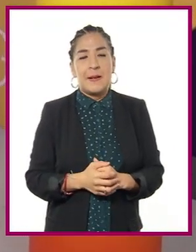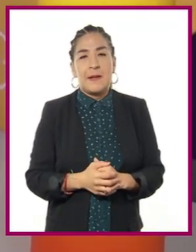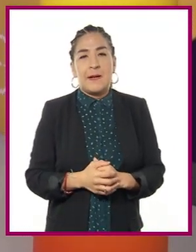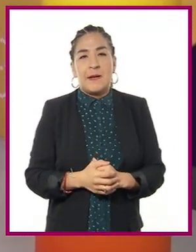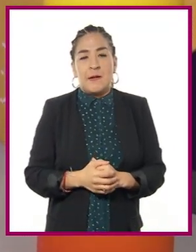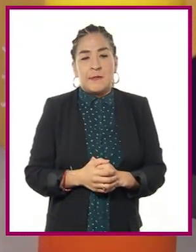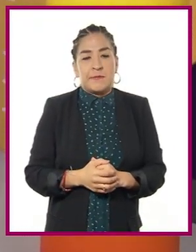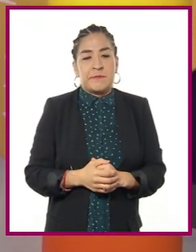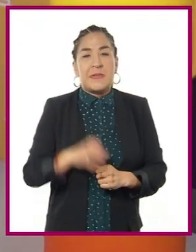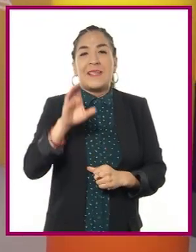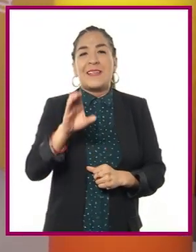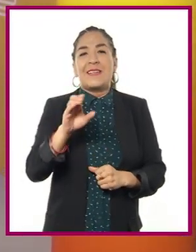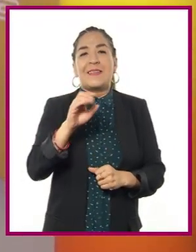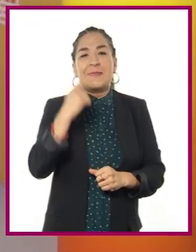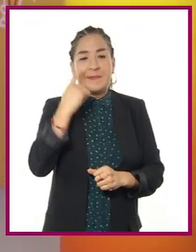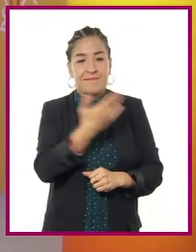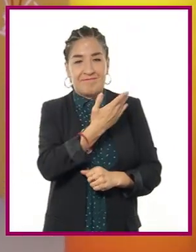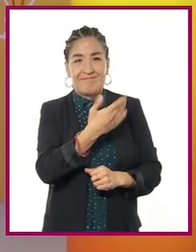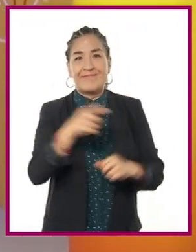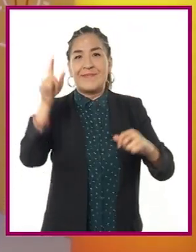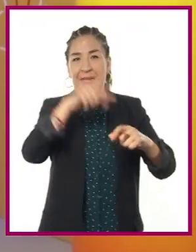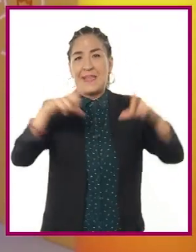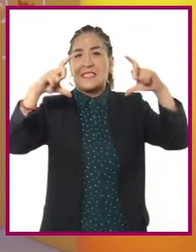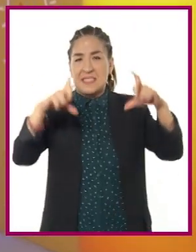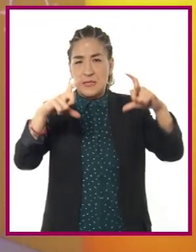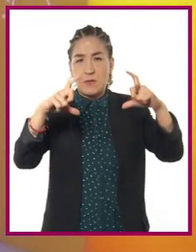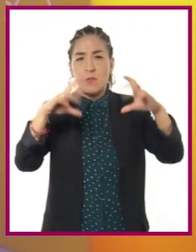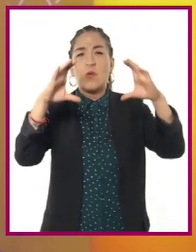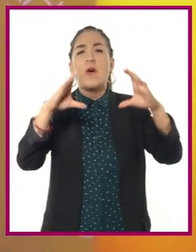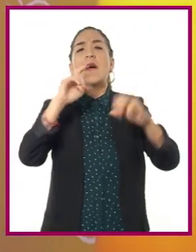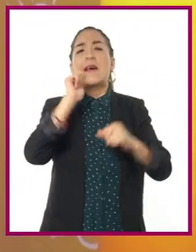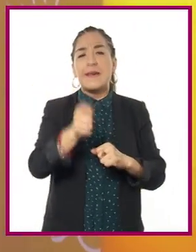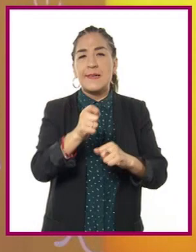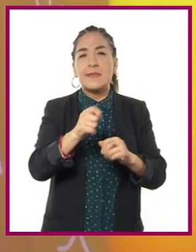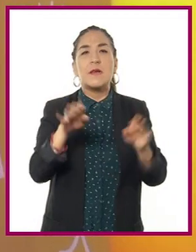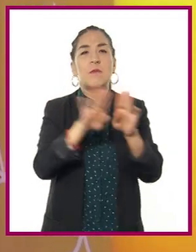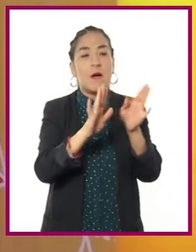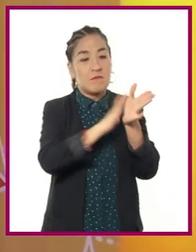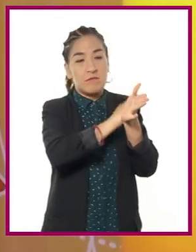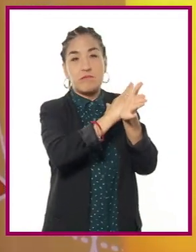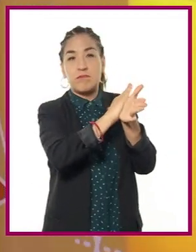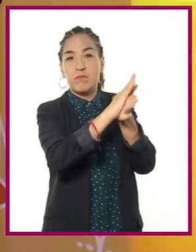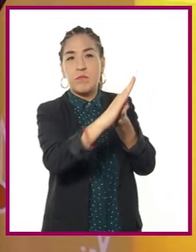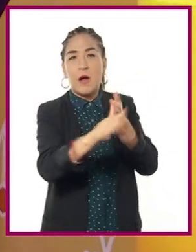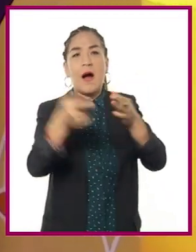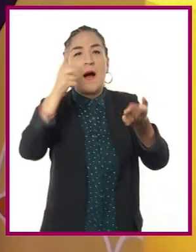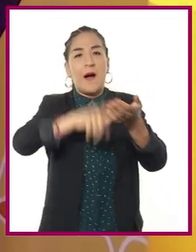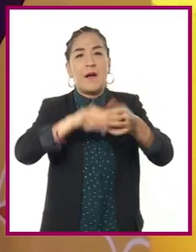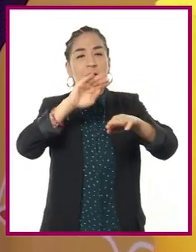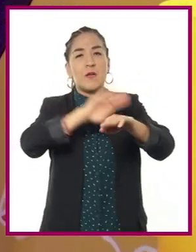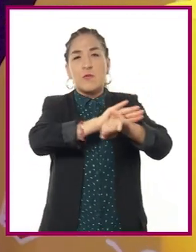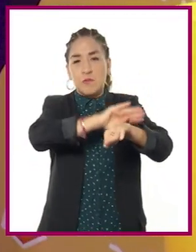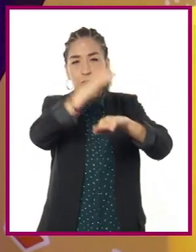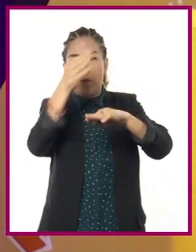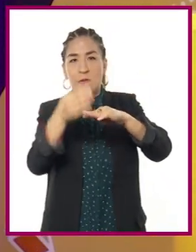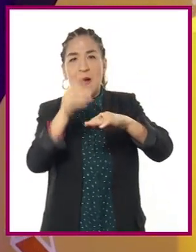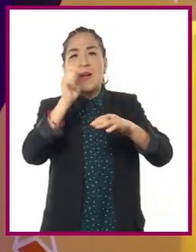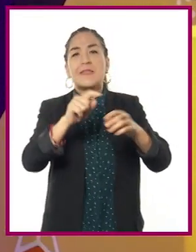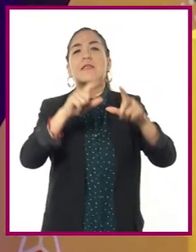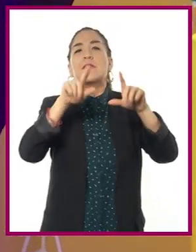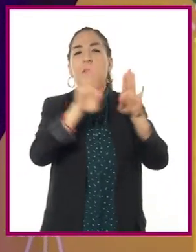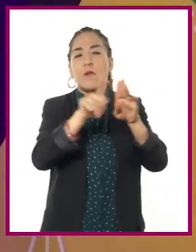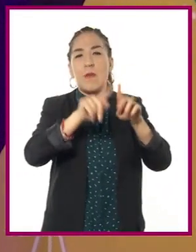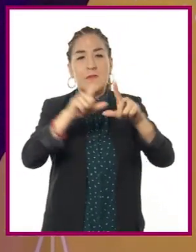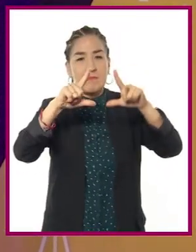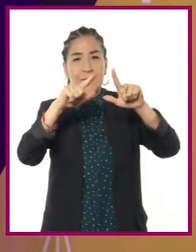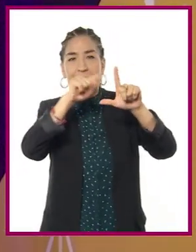El círculo es la superficie plana limitada por una línea curva llamada